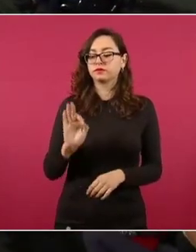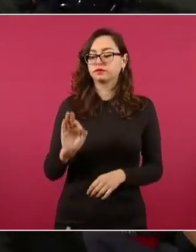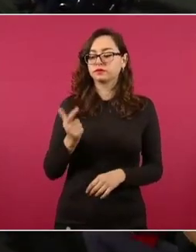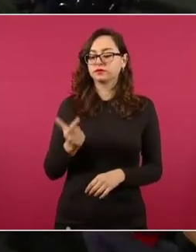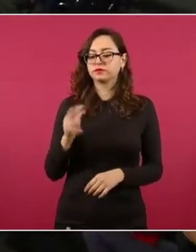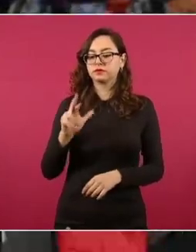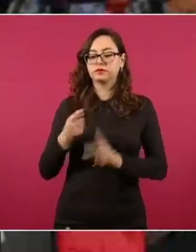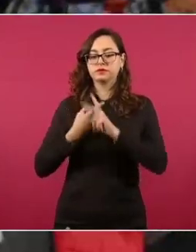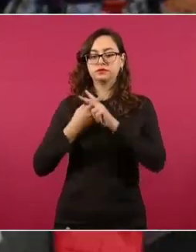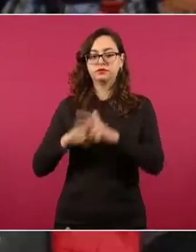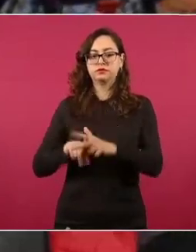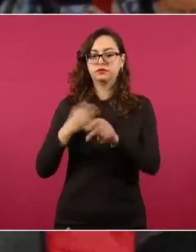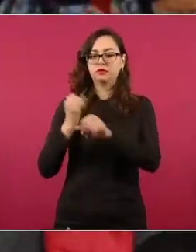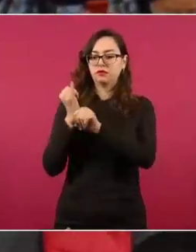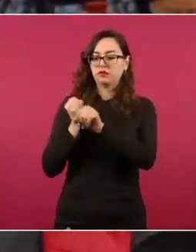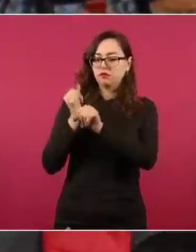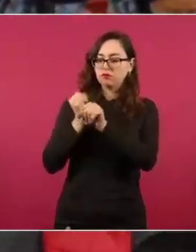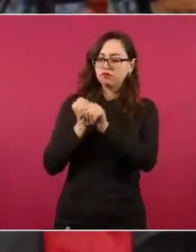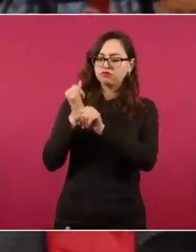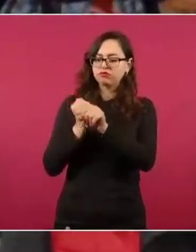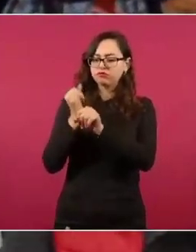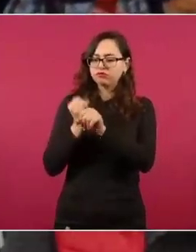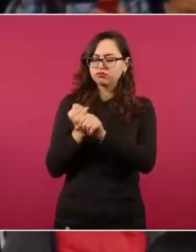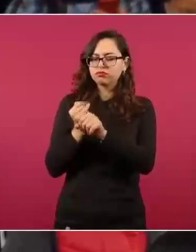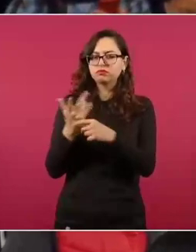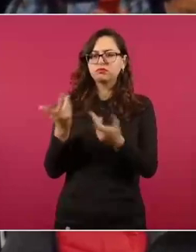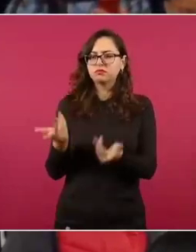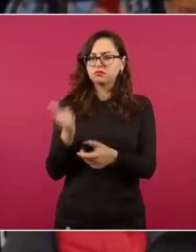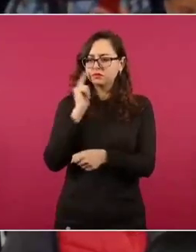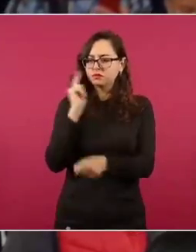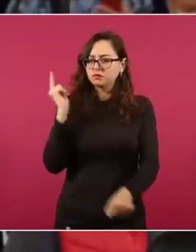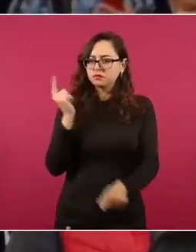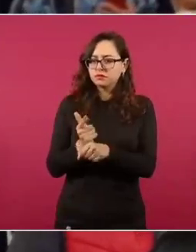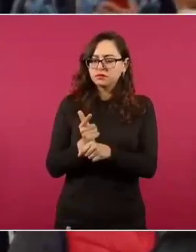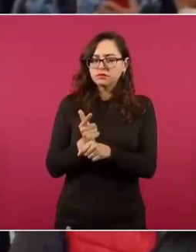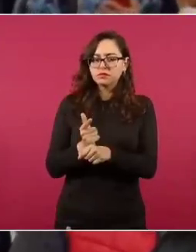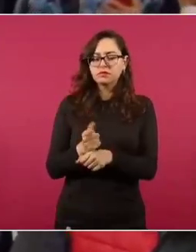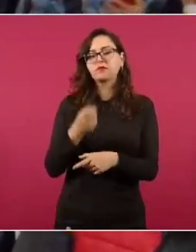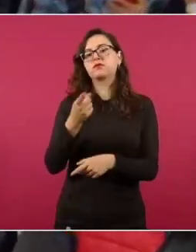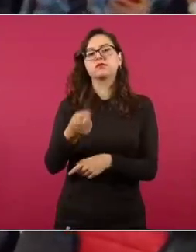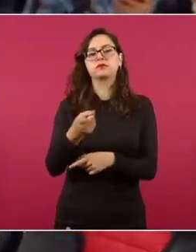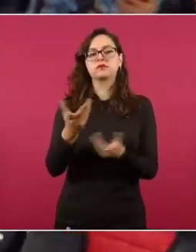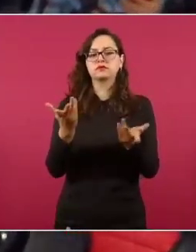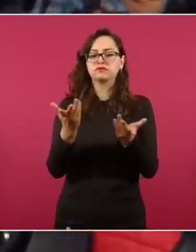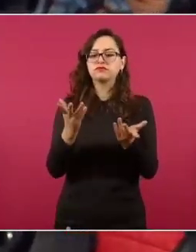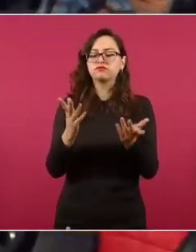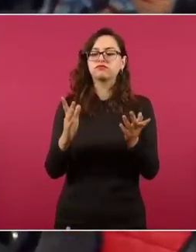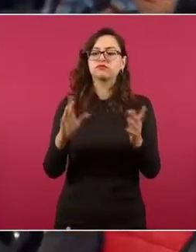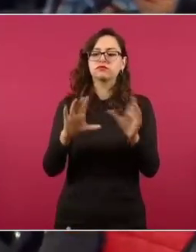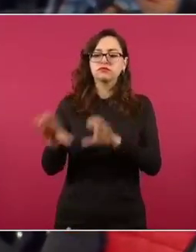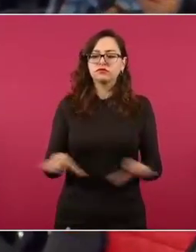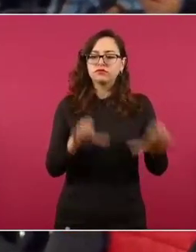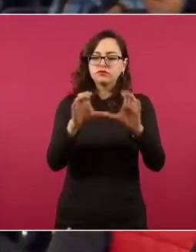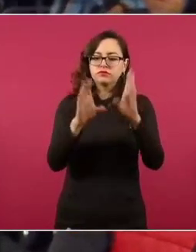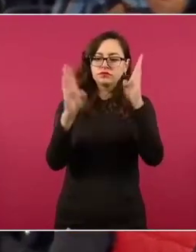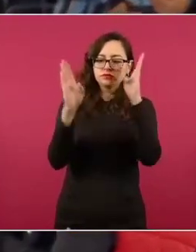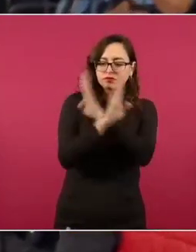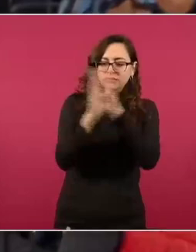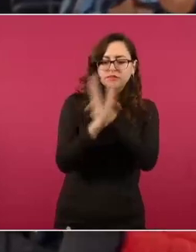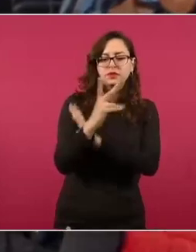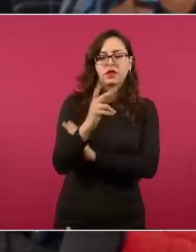República en torno a el presunto robo y venta ilegal del software espía Pegasus. Como se